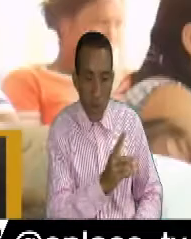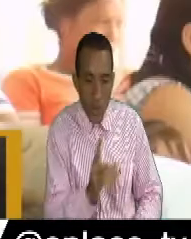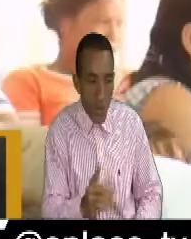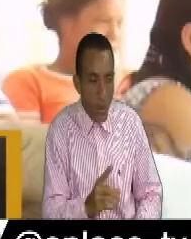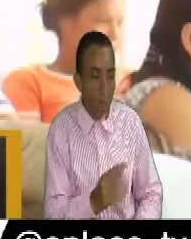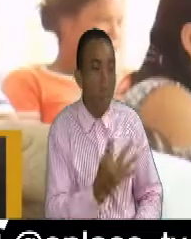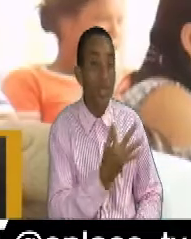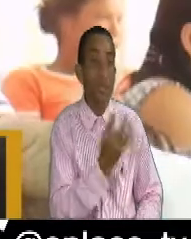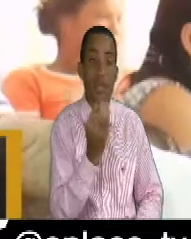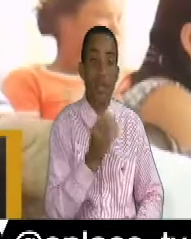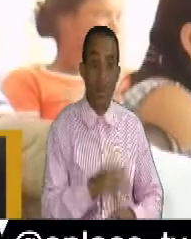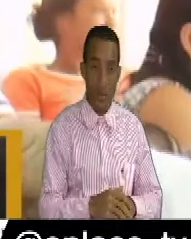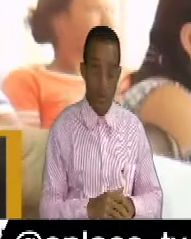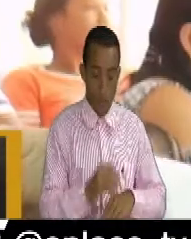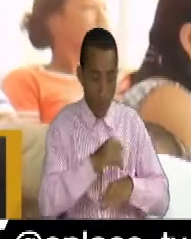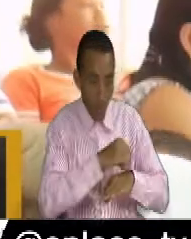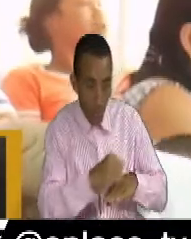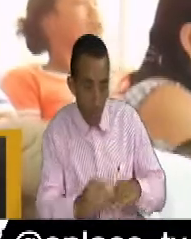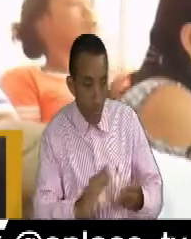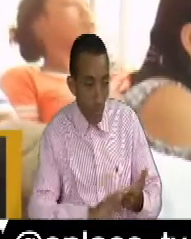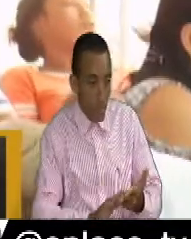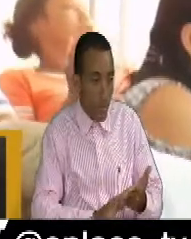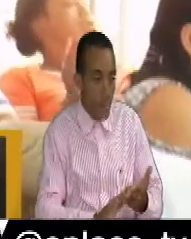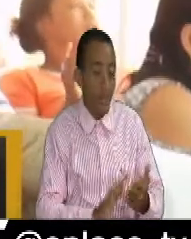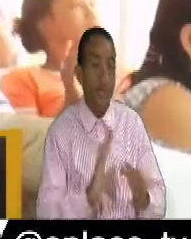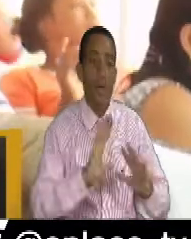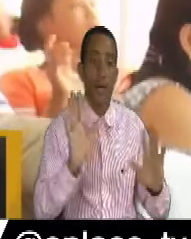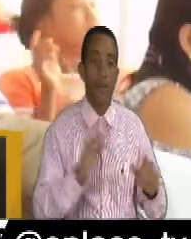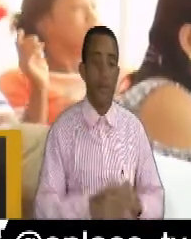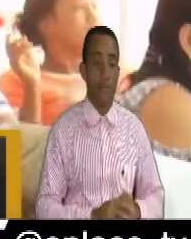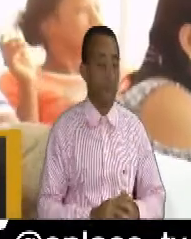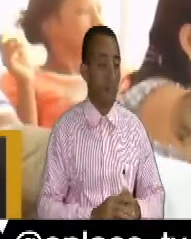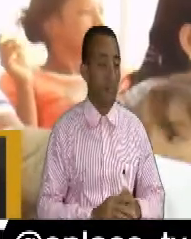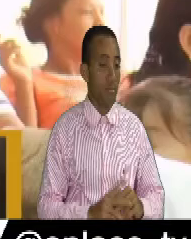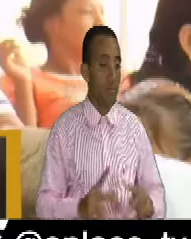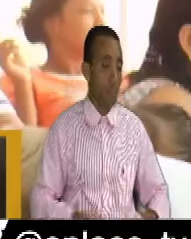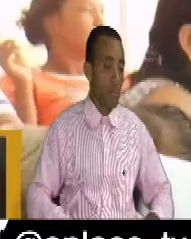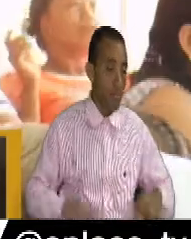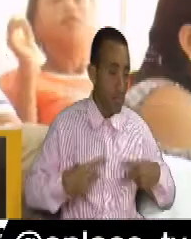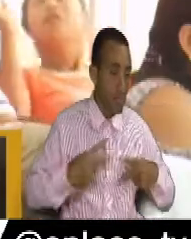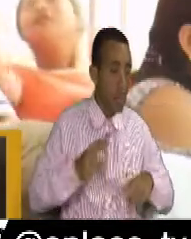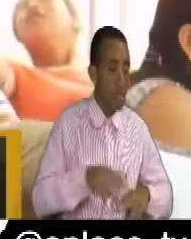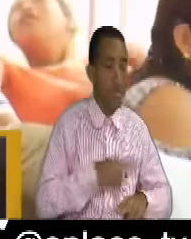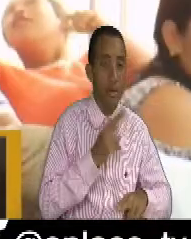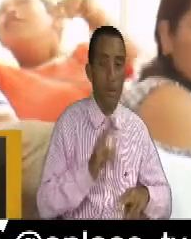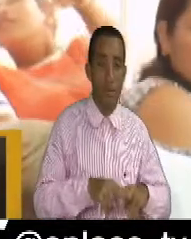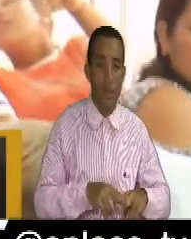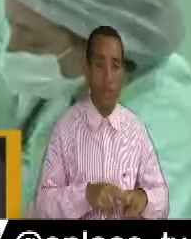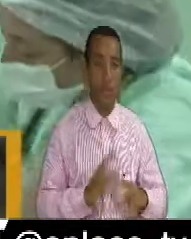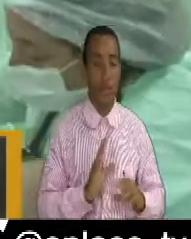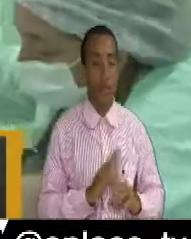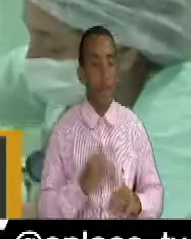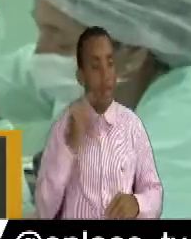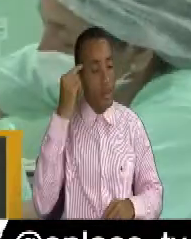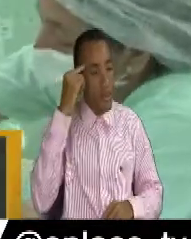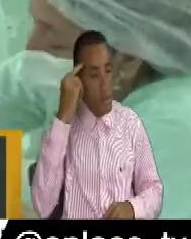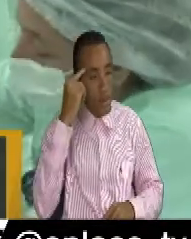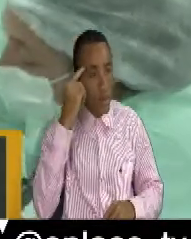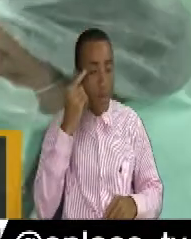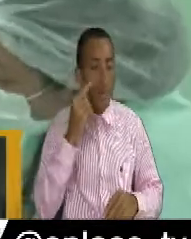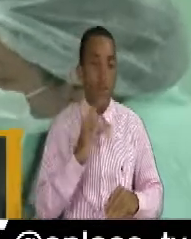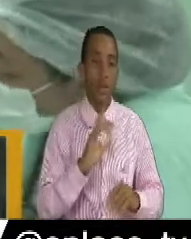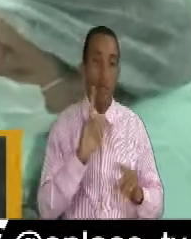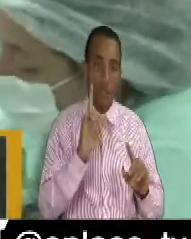estado, y hoy estarles dando una vida normal, tanto físicamente como psicológicamente. Este viernes